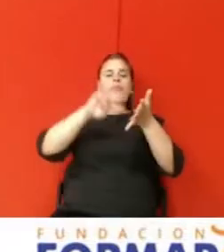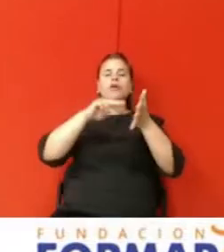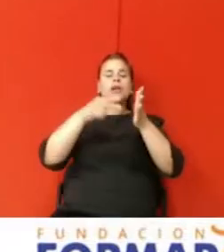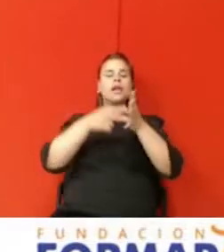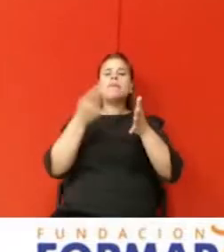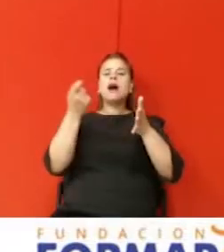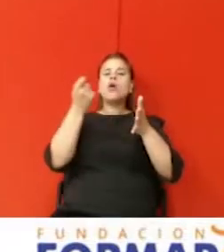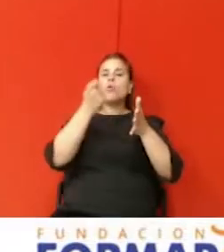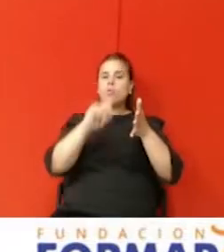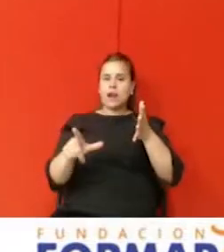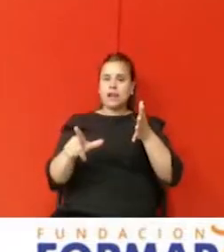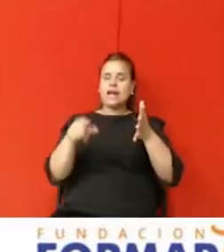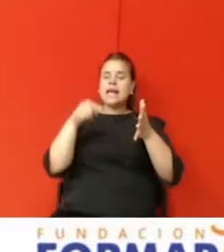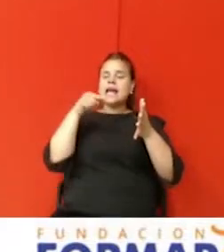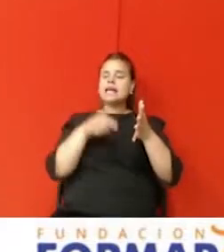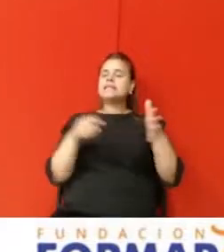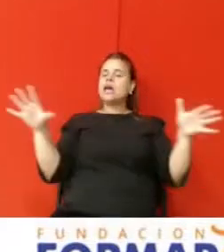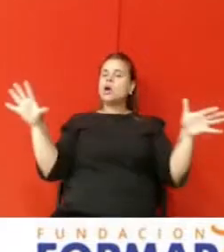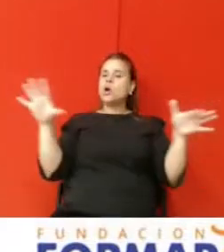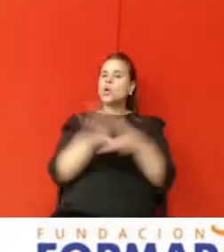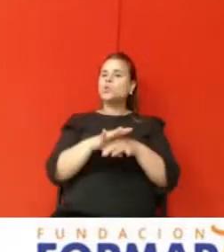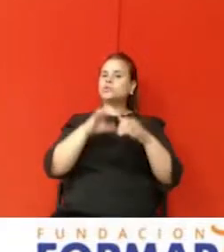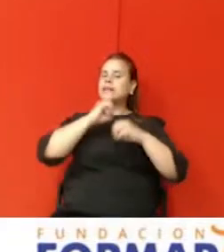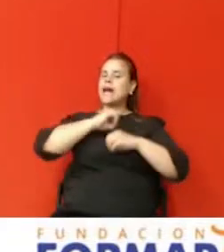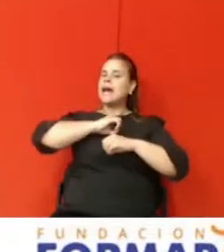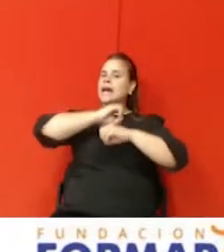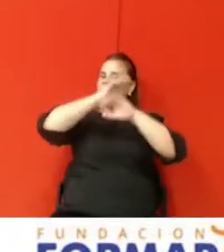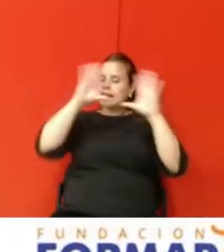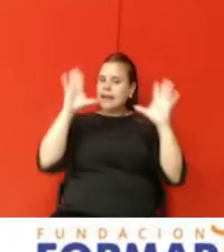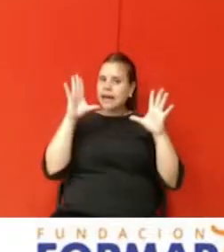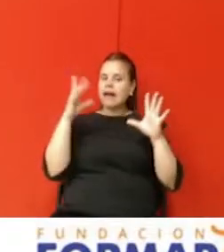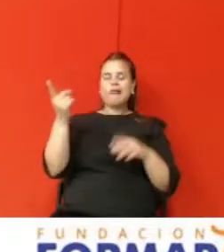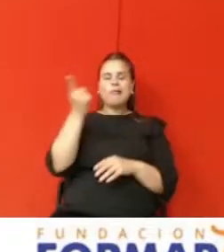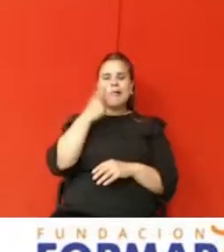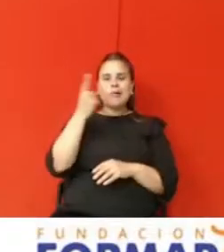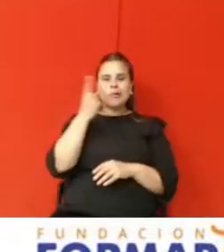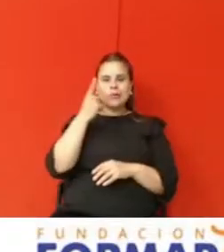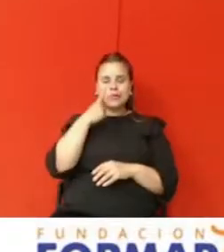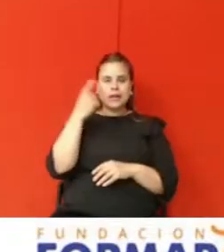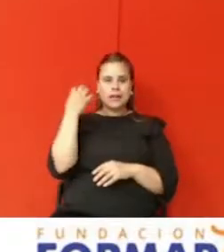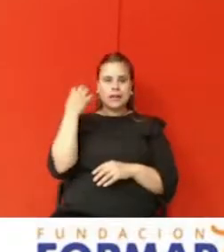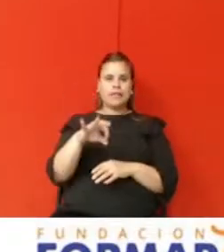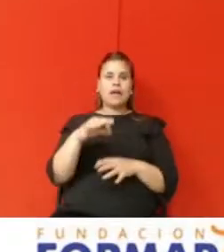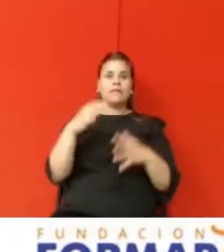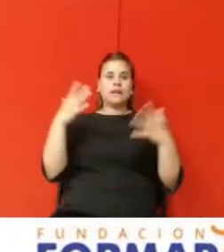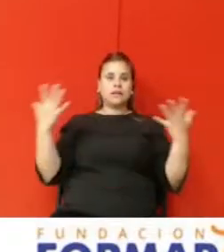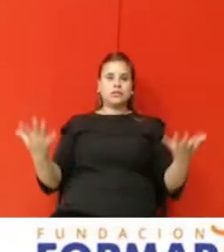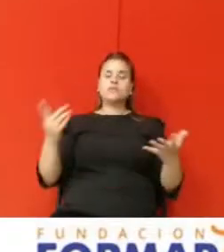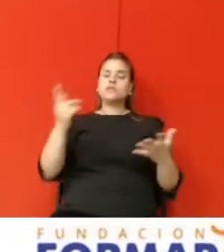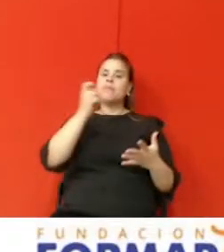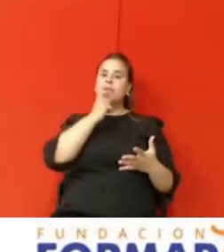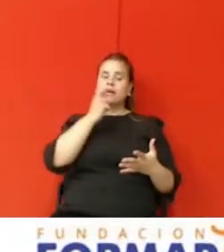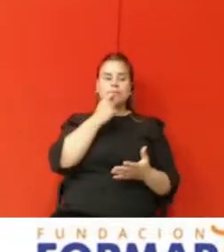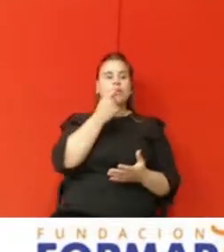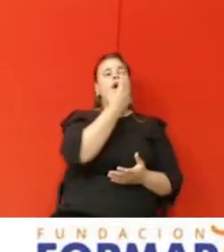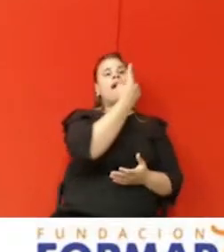ser específica y cada uno de los que conforman el equipo interdisciplinario